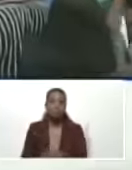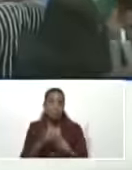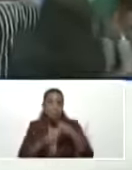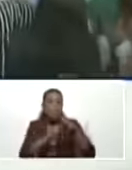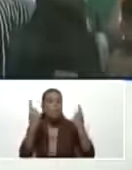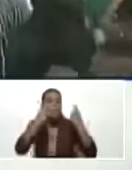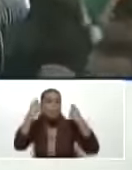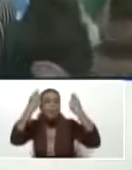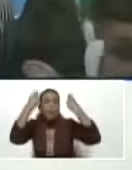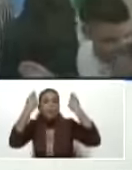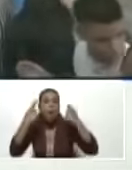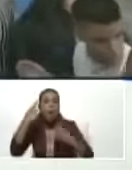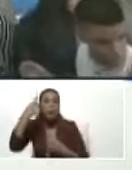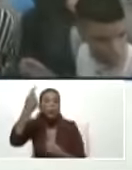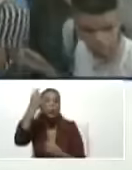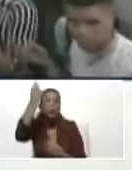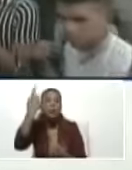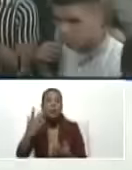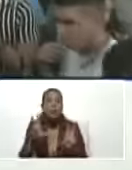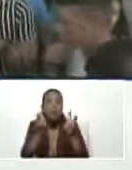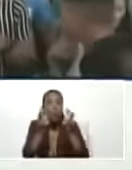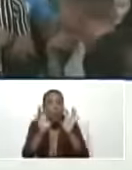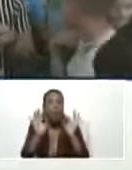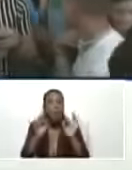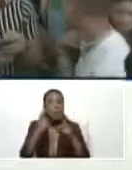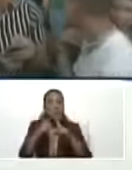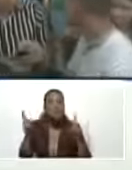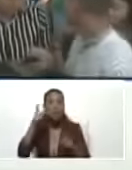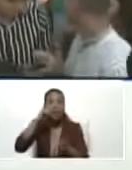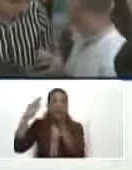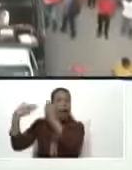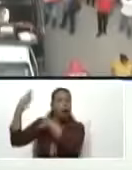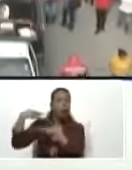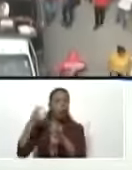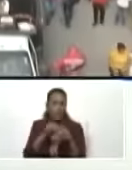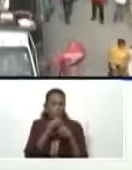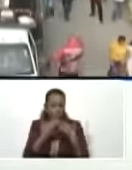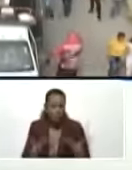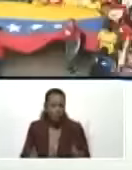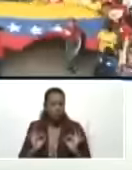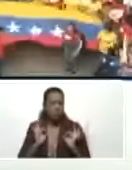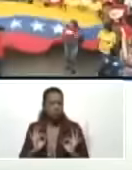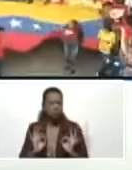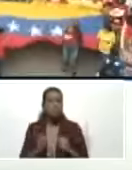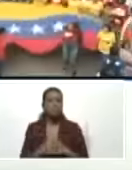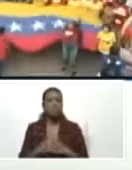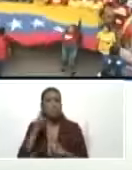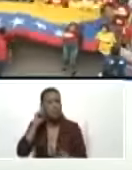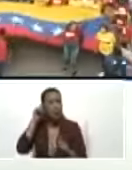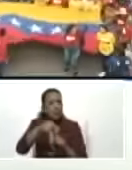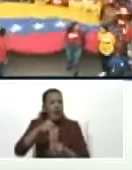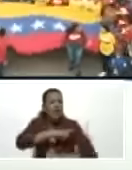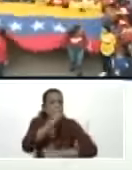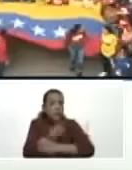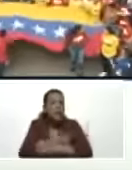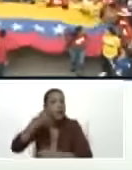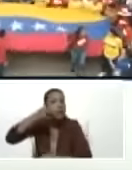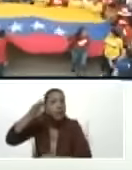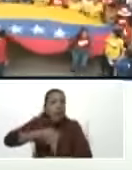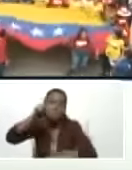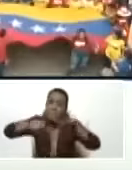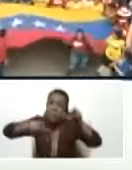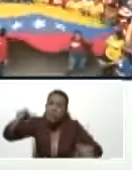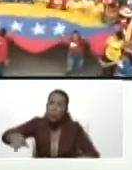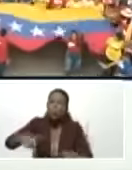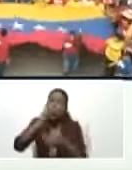una campaña inédita, única, nueva, innovadora, bonita, basada en la fuerza real de la gente